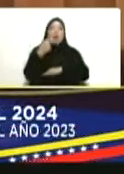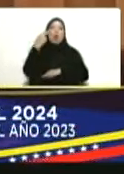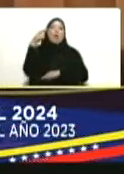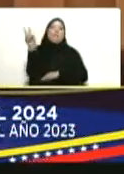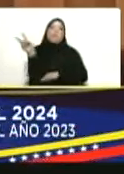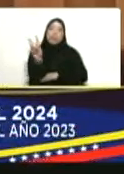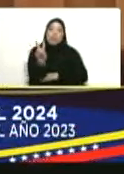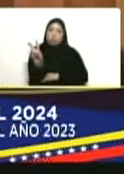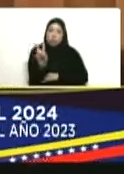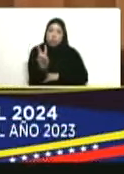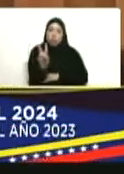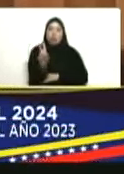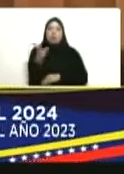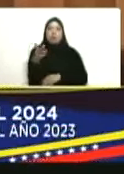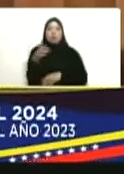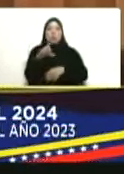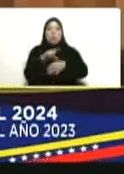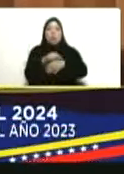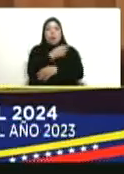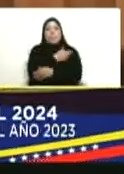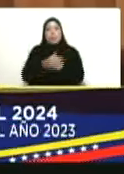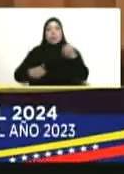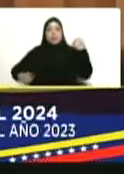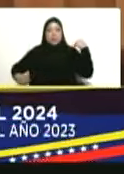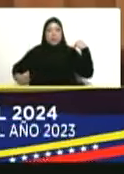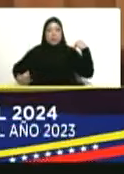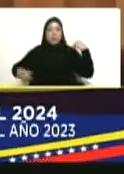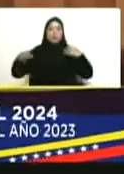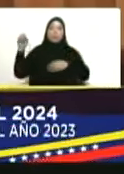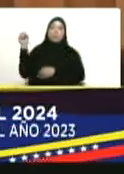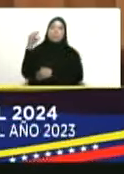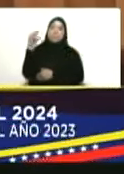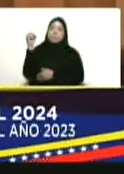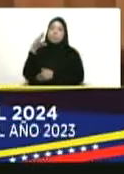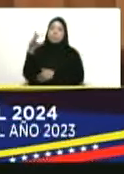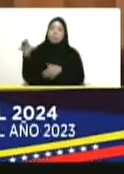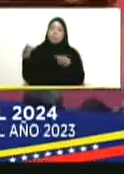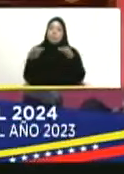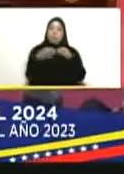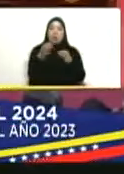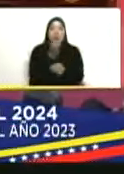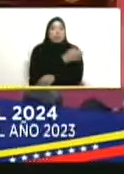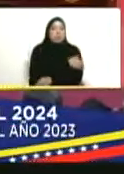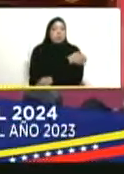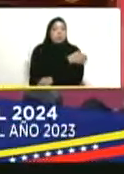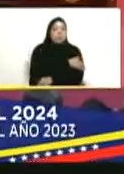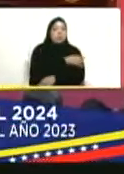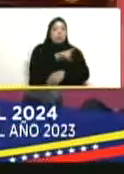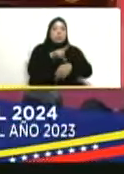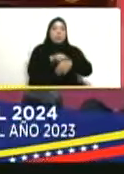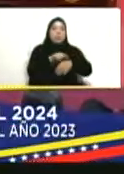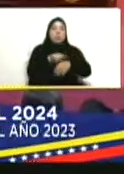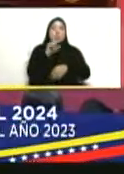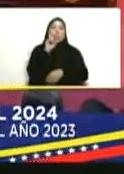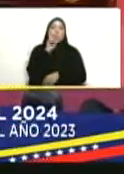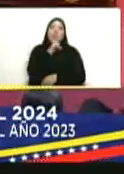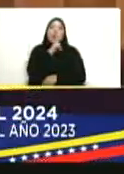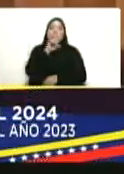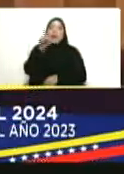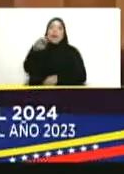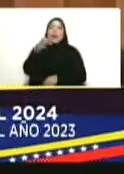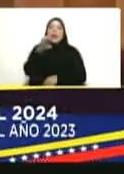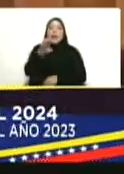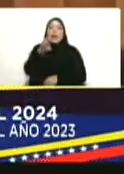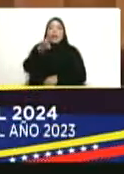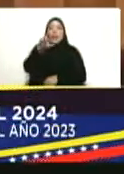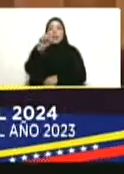de Venezuela, doctor Jorge Rodríguez, firma por la Plataforma Unitaria de Venezuela, doctor Gerardo Blay, firmado